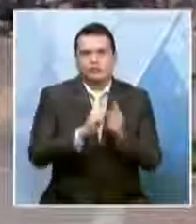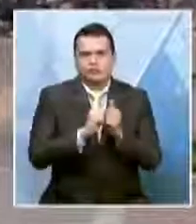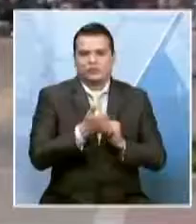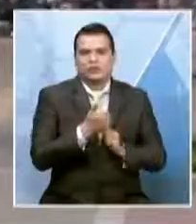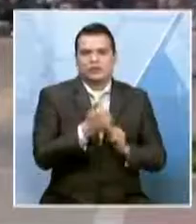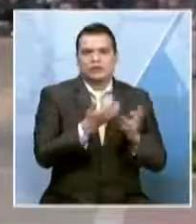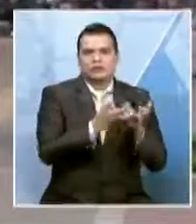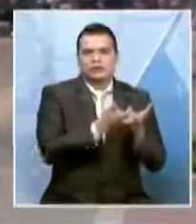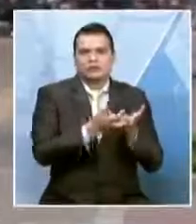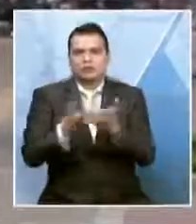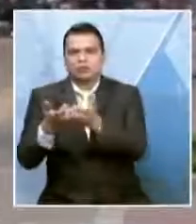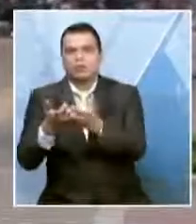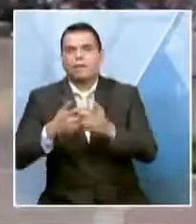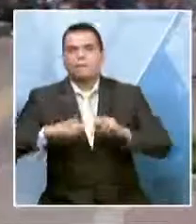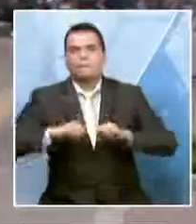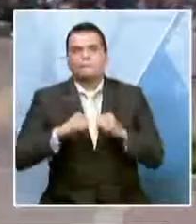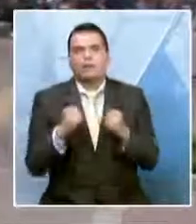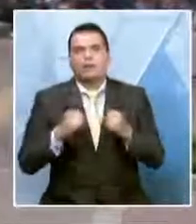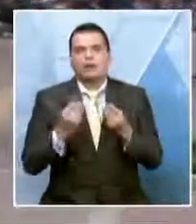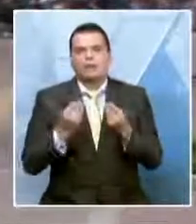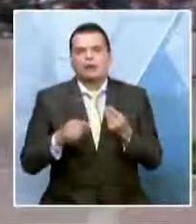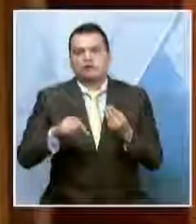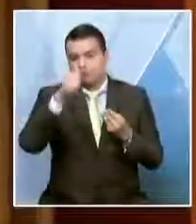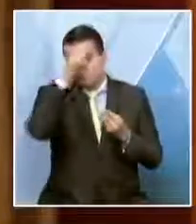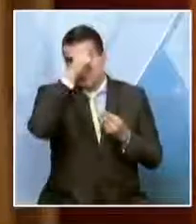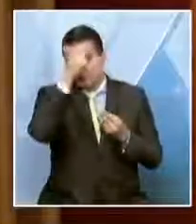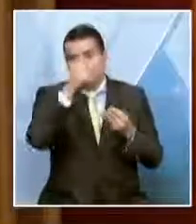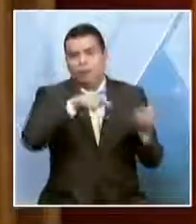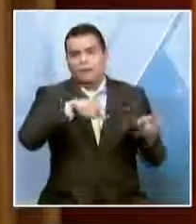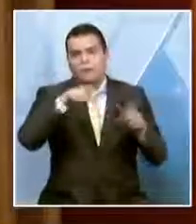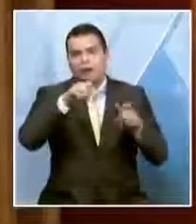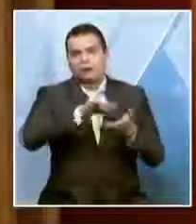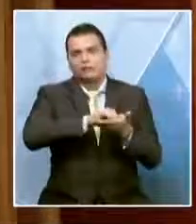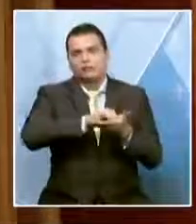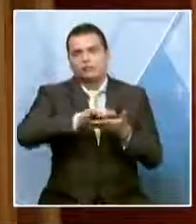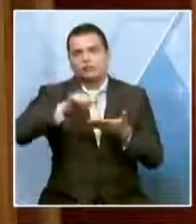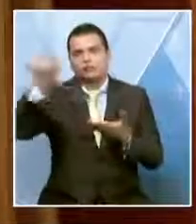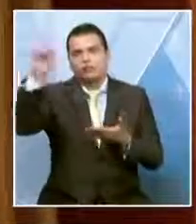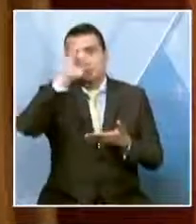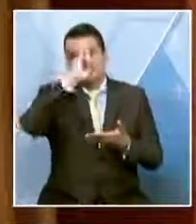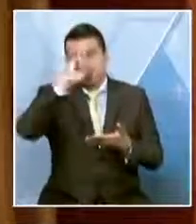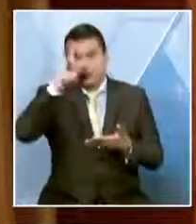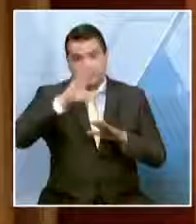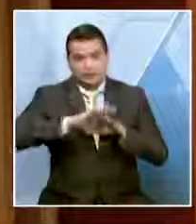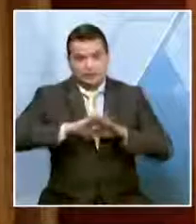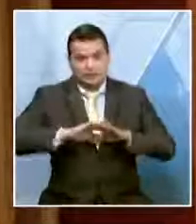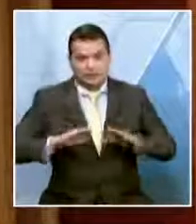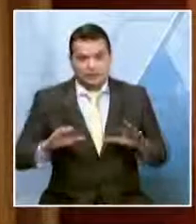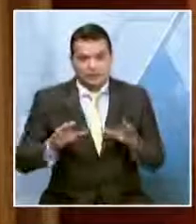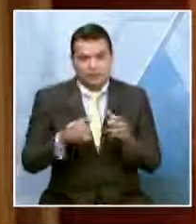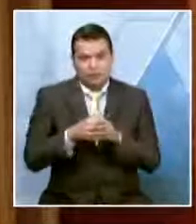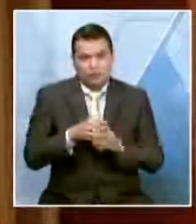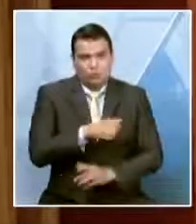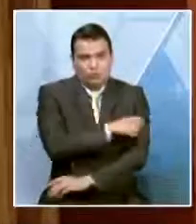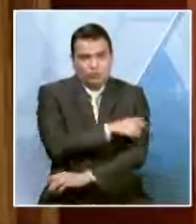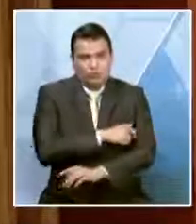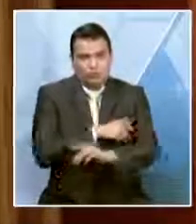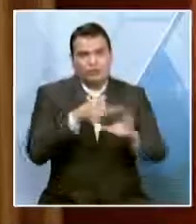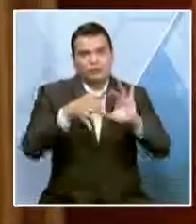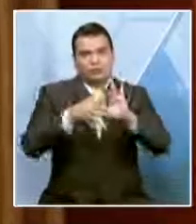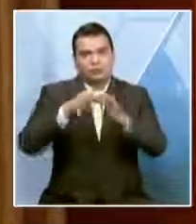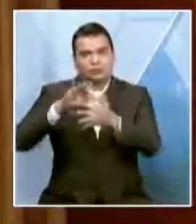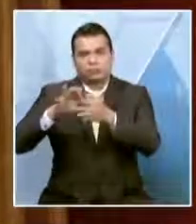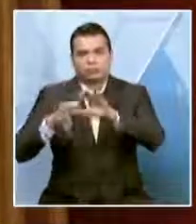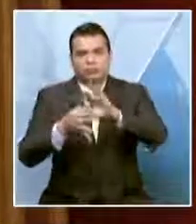el vuelo de deportistas a madrid este domingo para hacerles sus pruebas en asocio con lo que el comité olímpico está direccionando